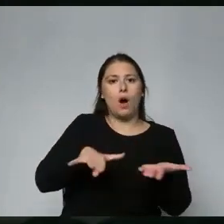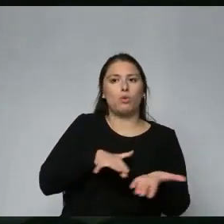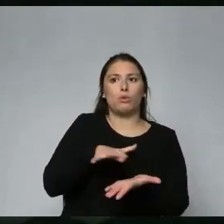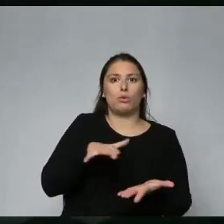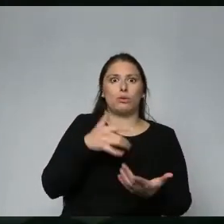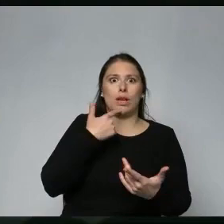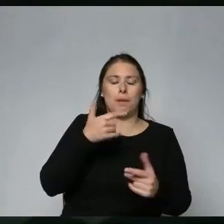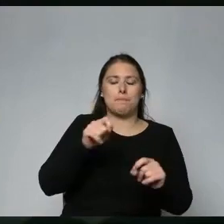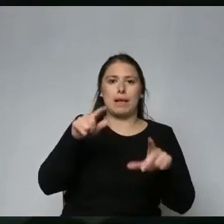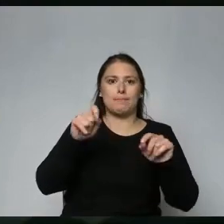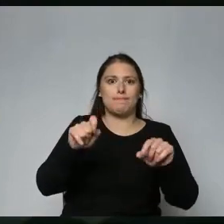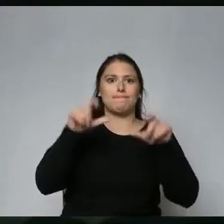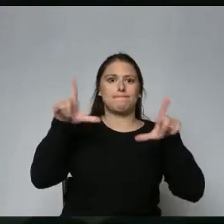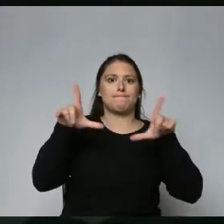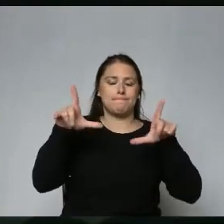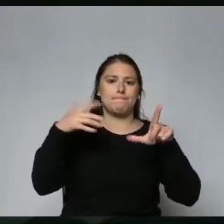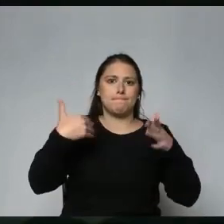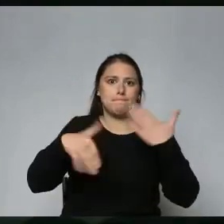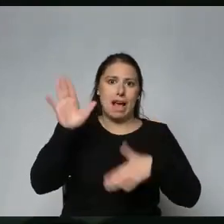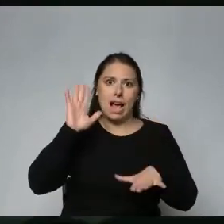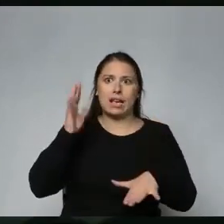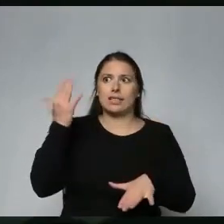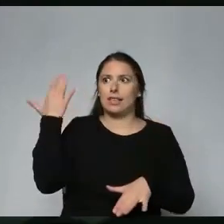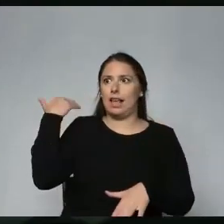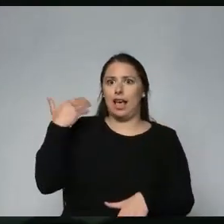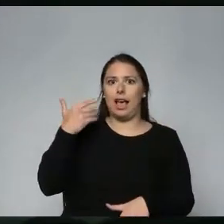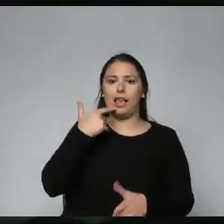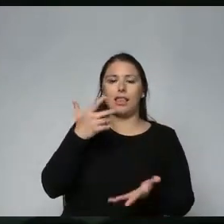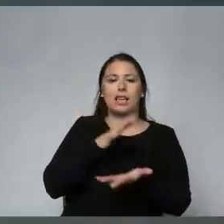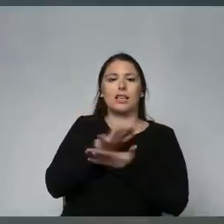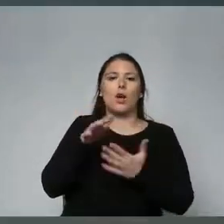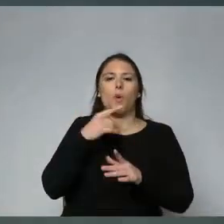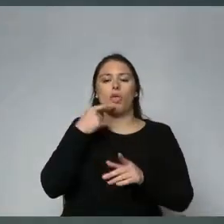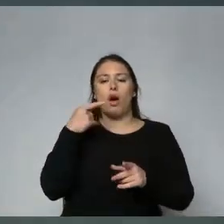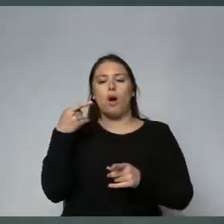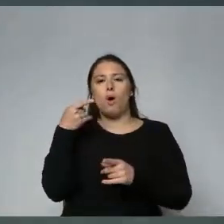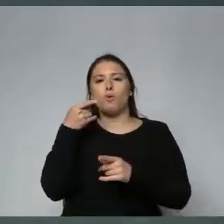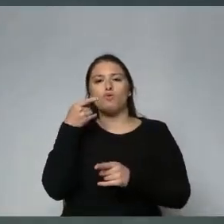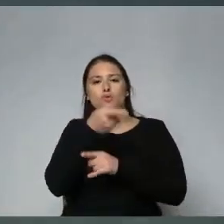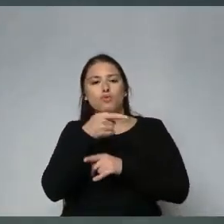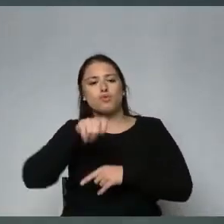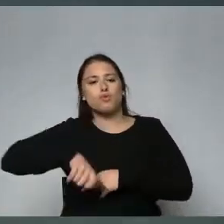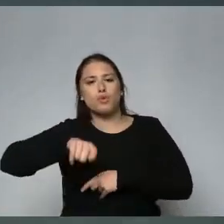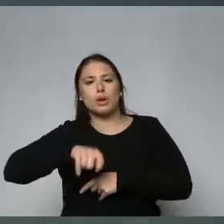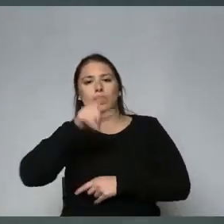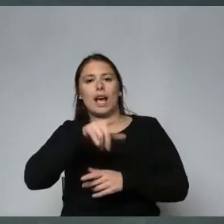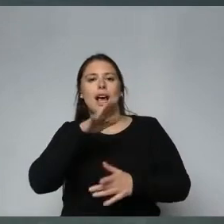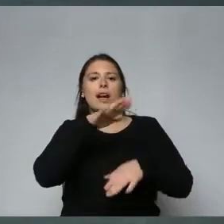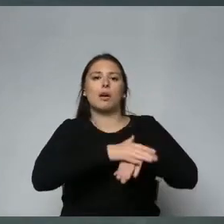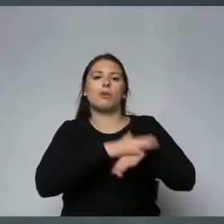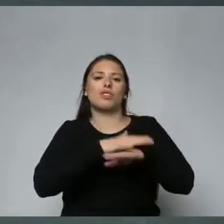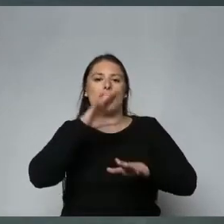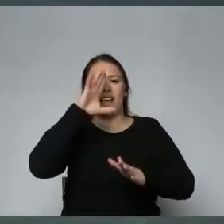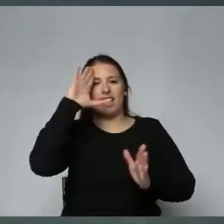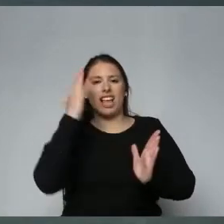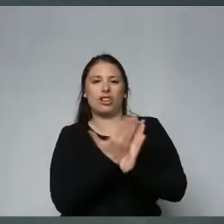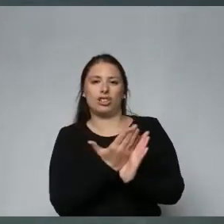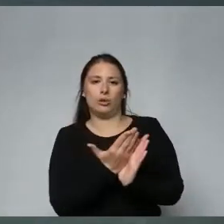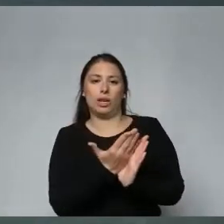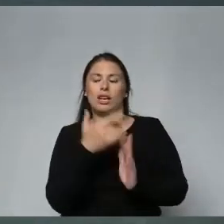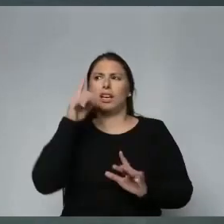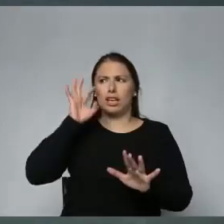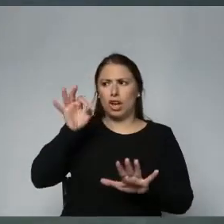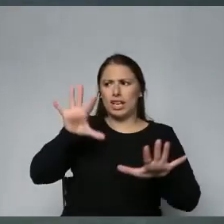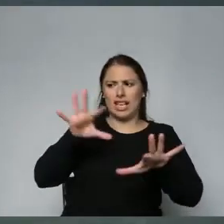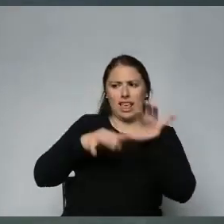que más sonaron, más llamativas, incluso en el juzgamiento de los responsables del terrorismo de Estado. De hecho, creo que hace 10 años